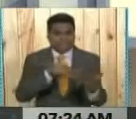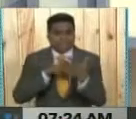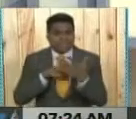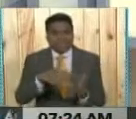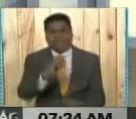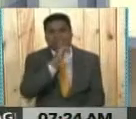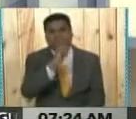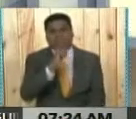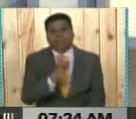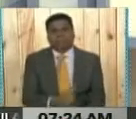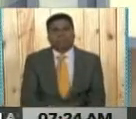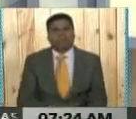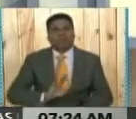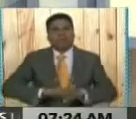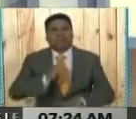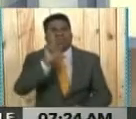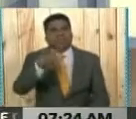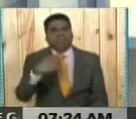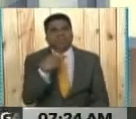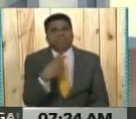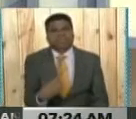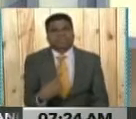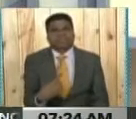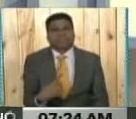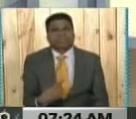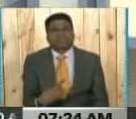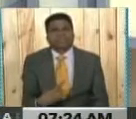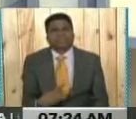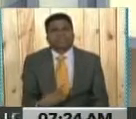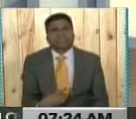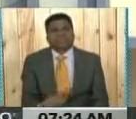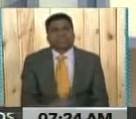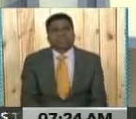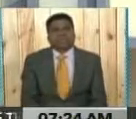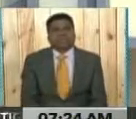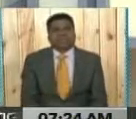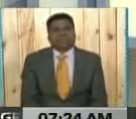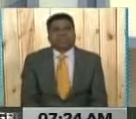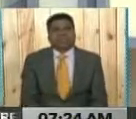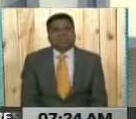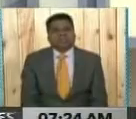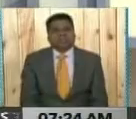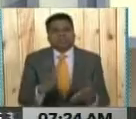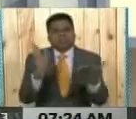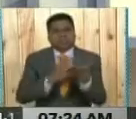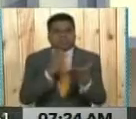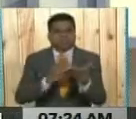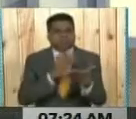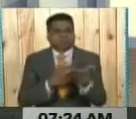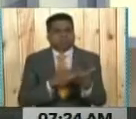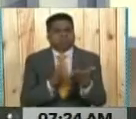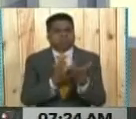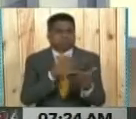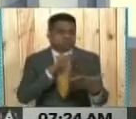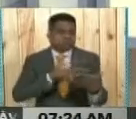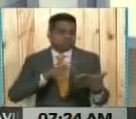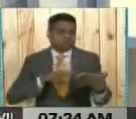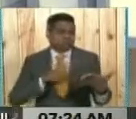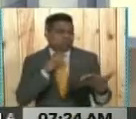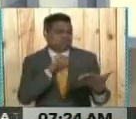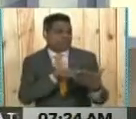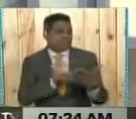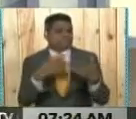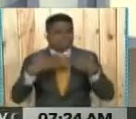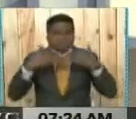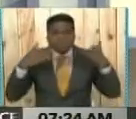porque también se quiere decir con esto que la publicación de un libro y su presentación, la inauguración